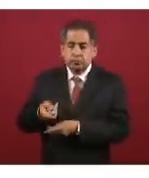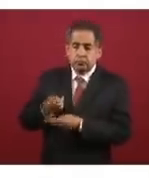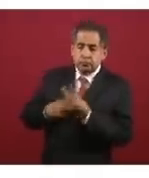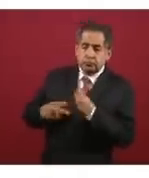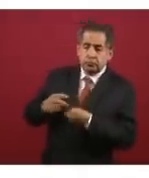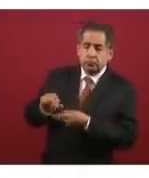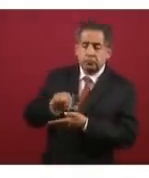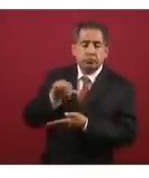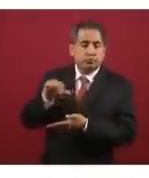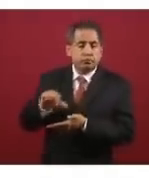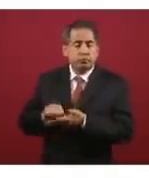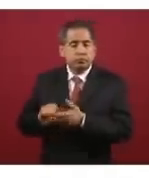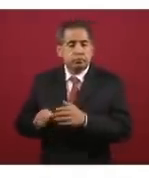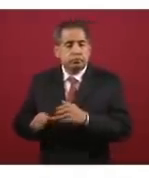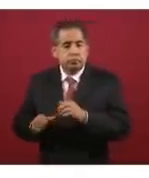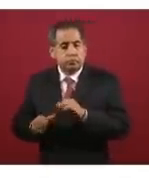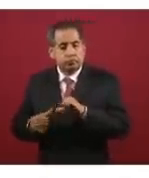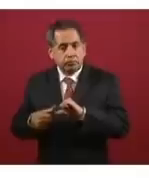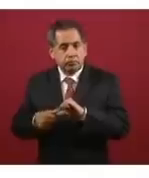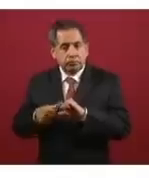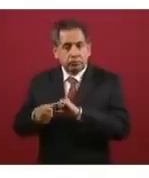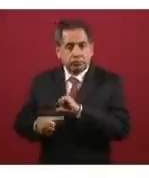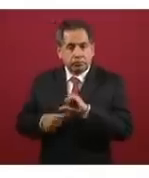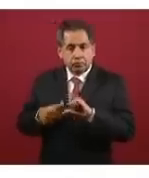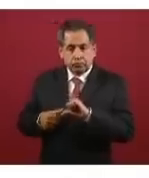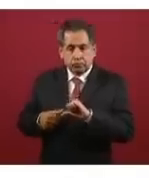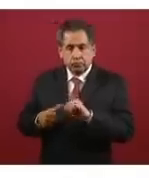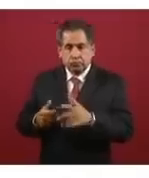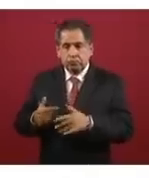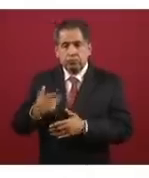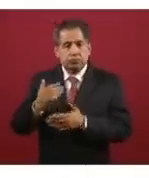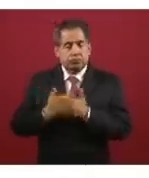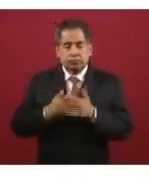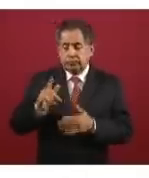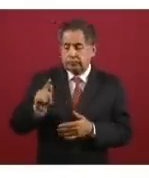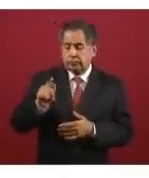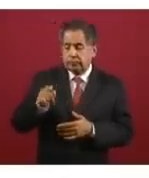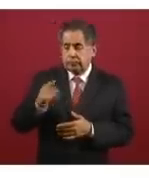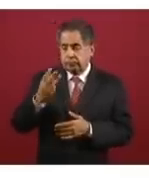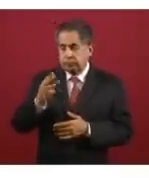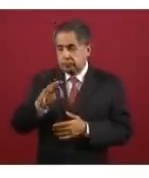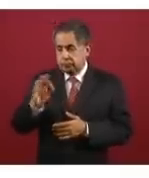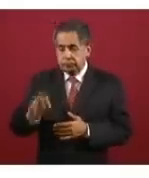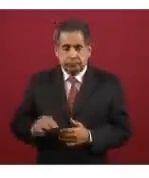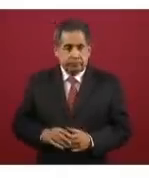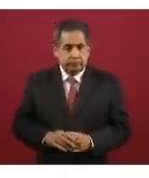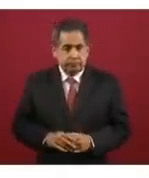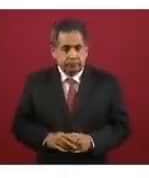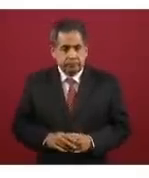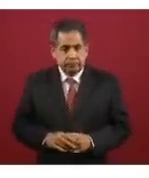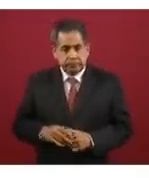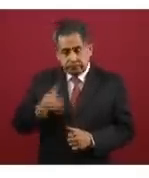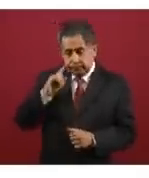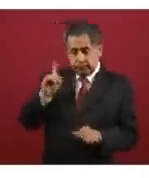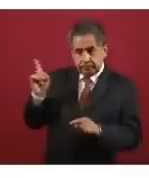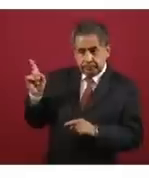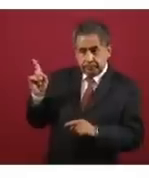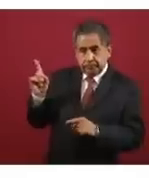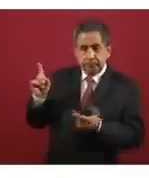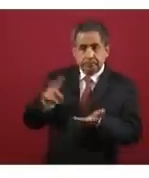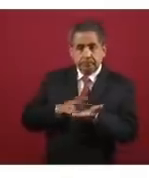Centroamérica, en ese caso es de menos 70.3%, y la línea color